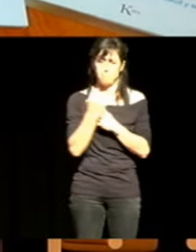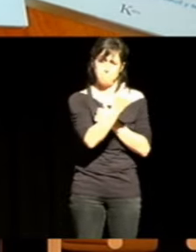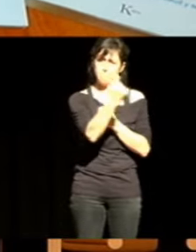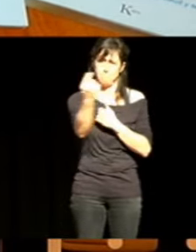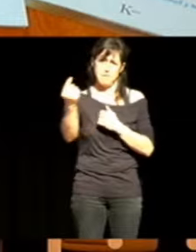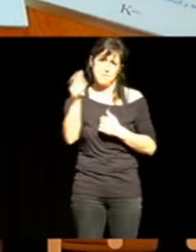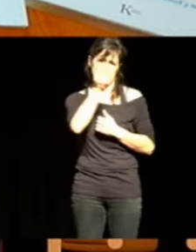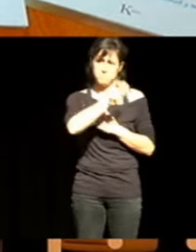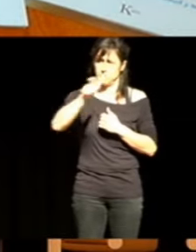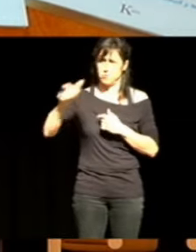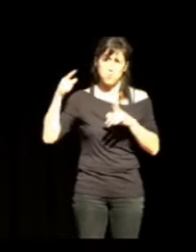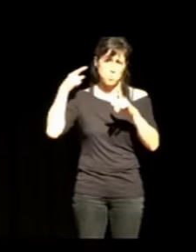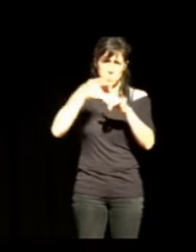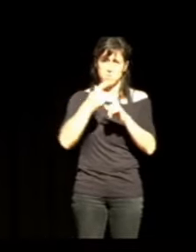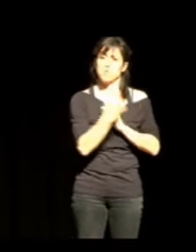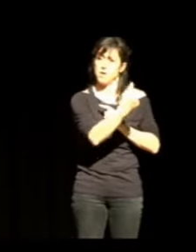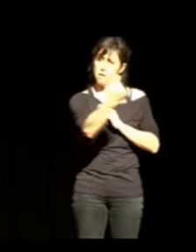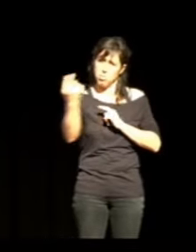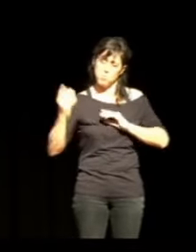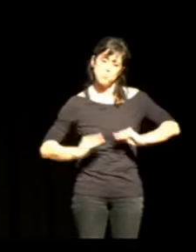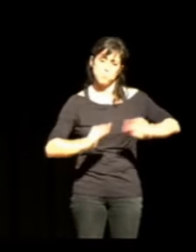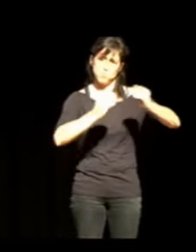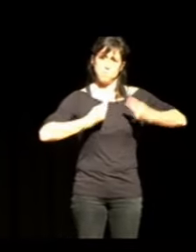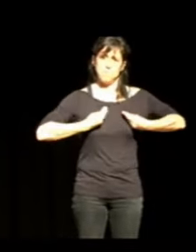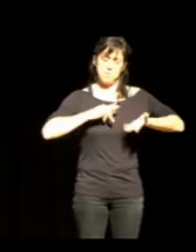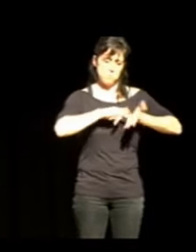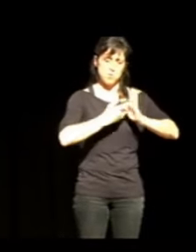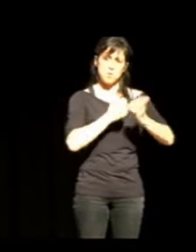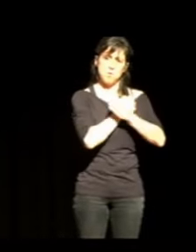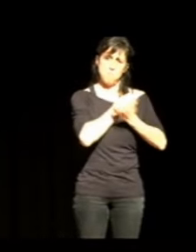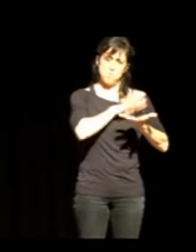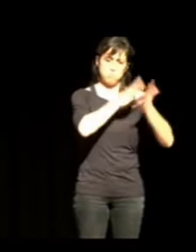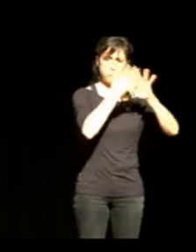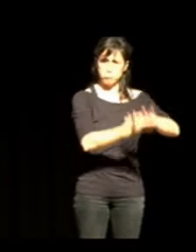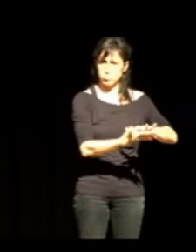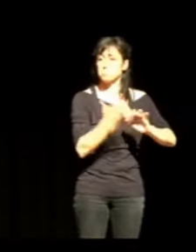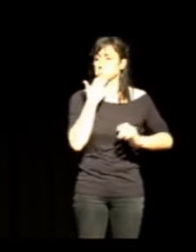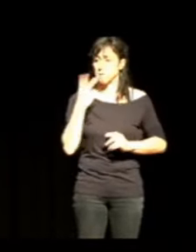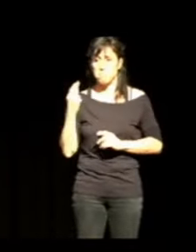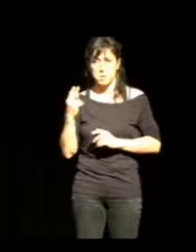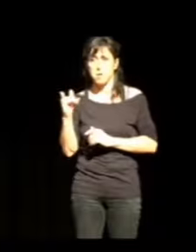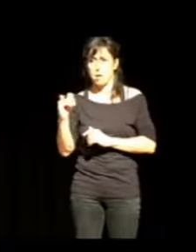para que tu vida sea un proyecto de amor. Pero si tienes pareja, que sea un proyecto de amor.